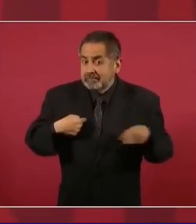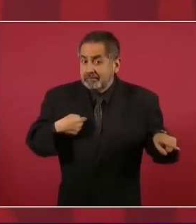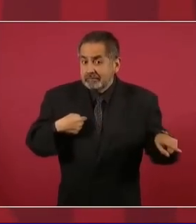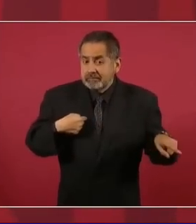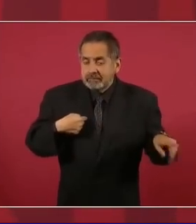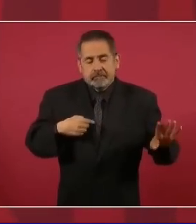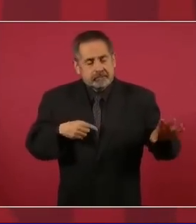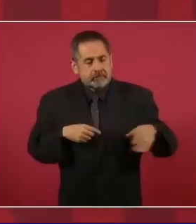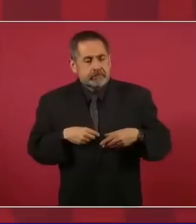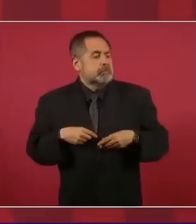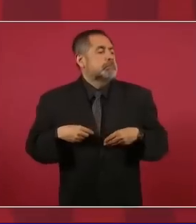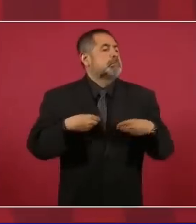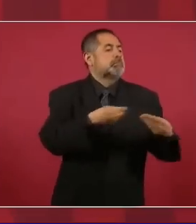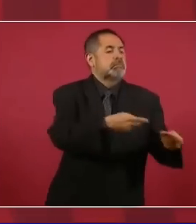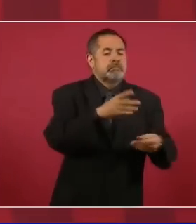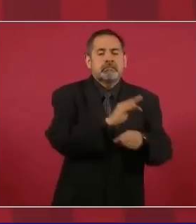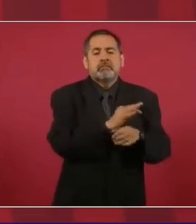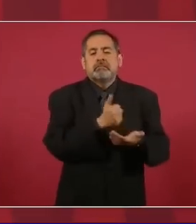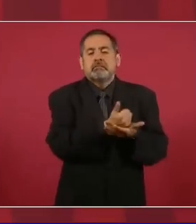Los